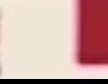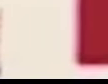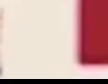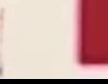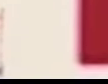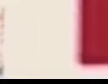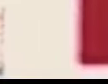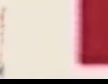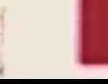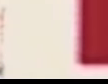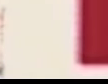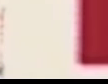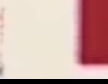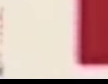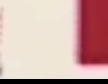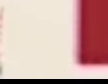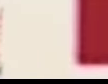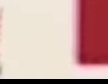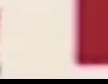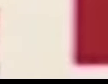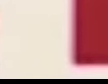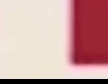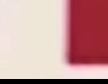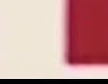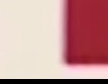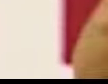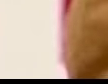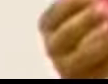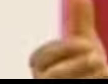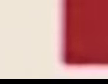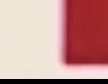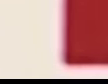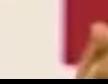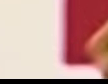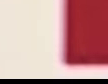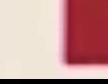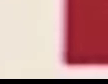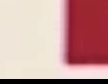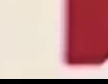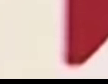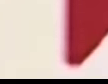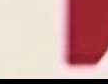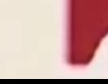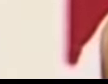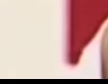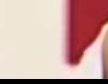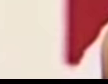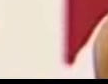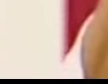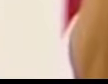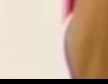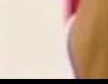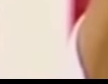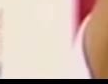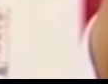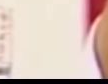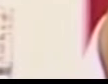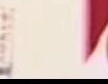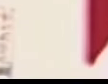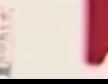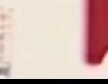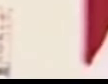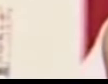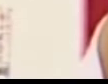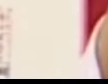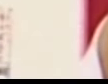electrónica, capacitación, nuevas áreas de investigación, usos de energía, aprovechamiento de tecnologías limpias. ¿Cuál